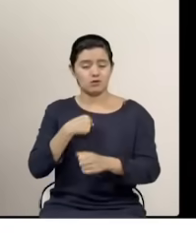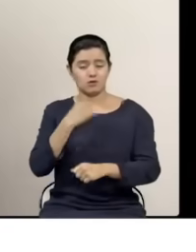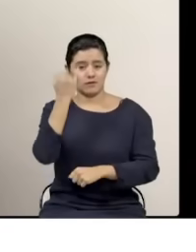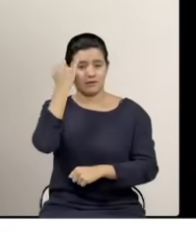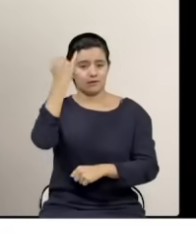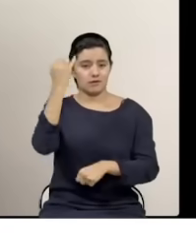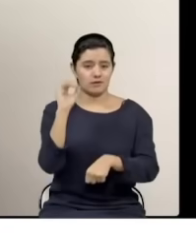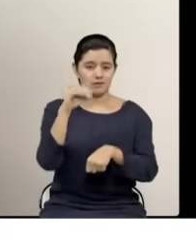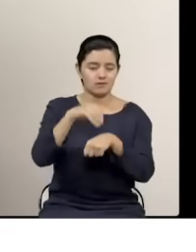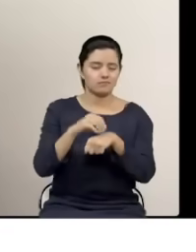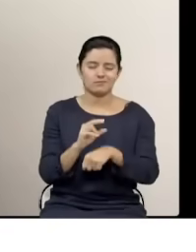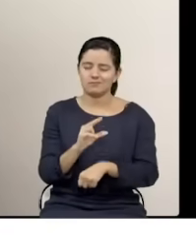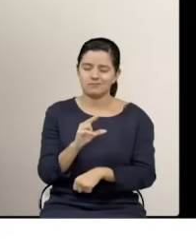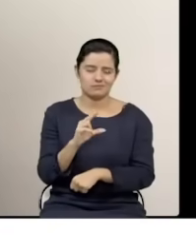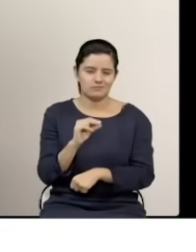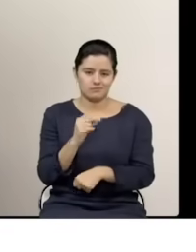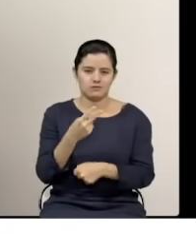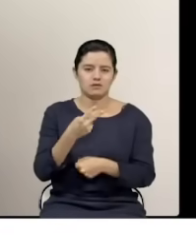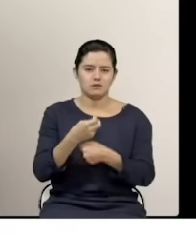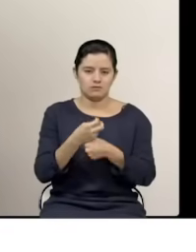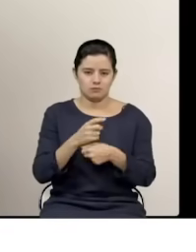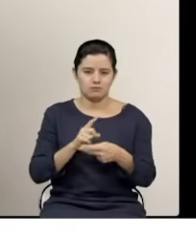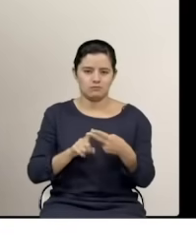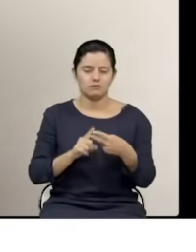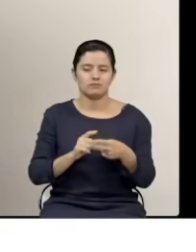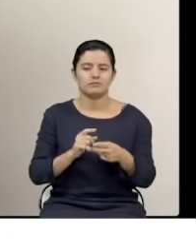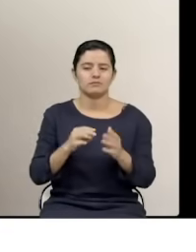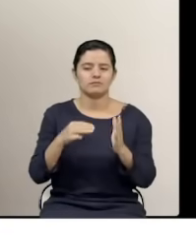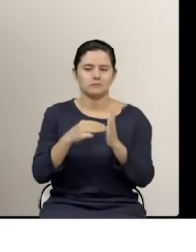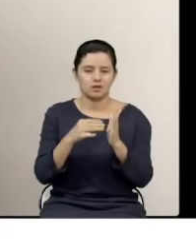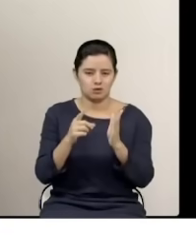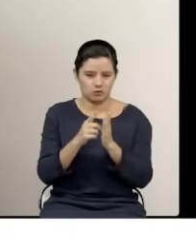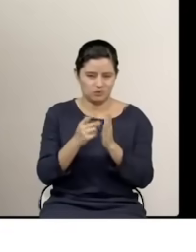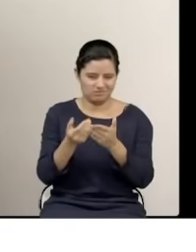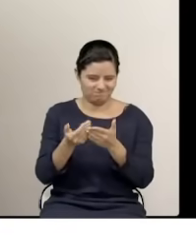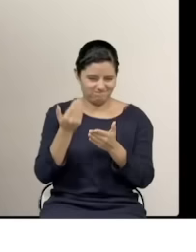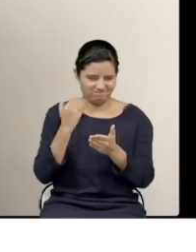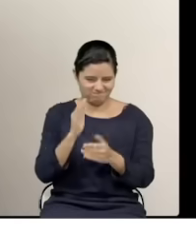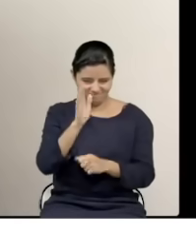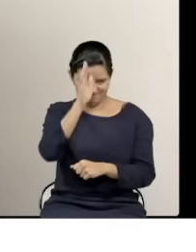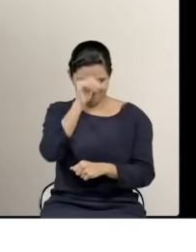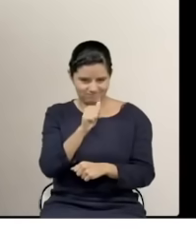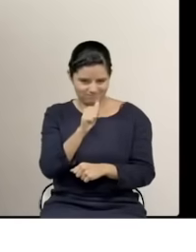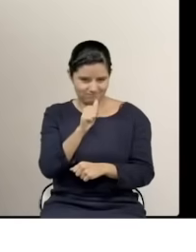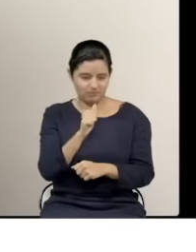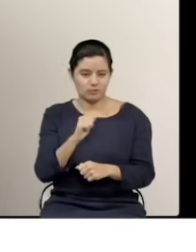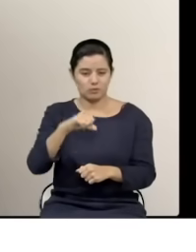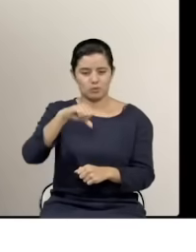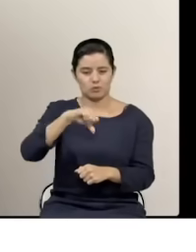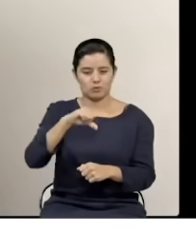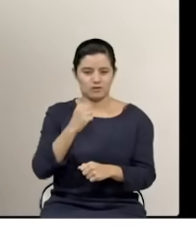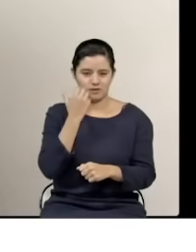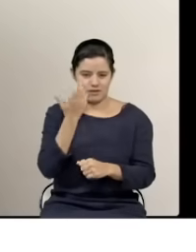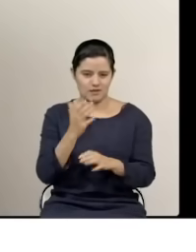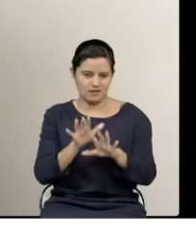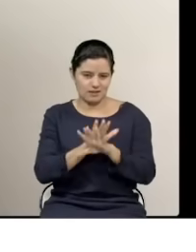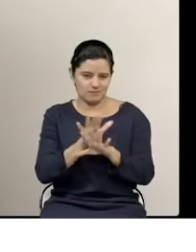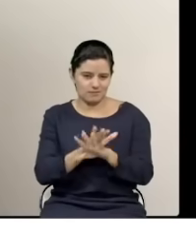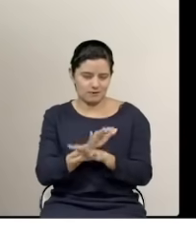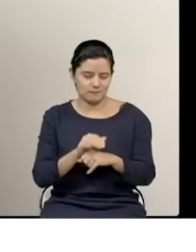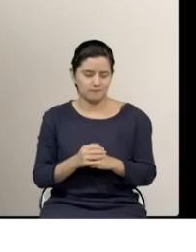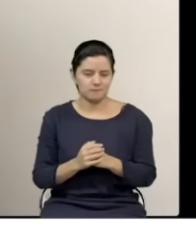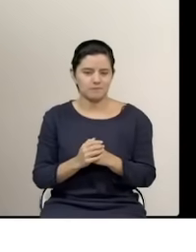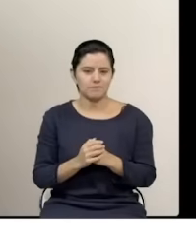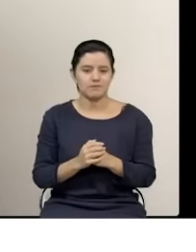porque la metodología el el acuerdo anterior que hoy se propone modificar